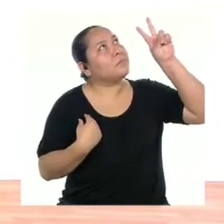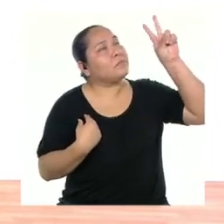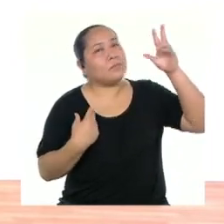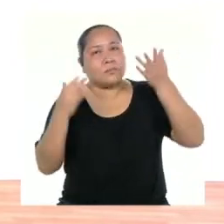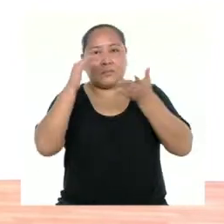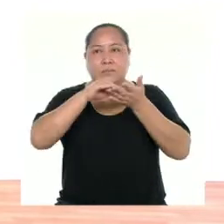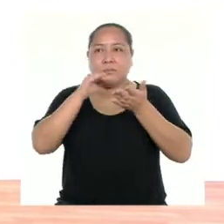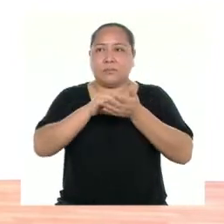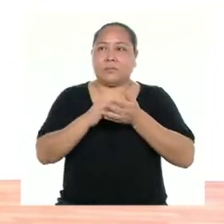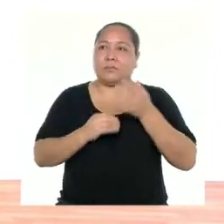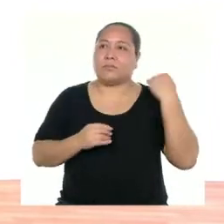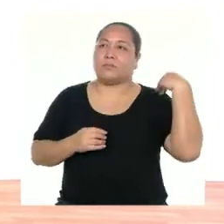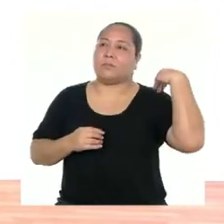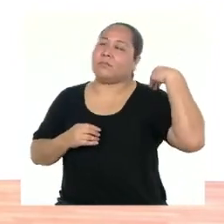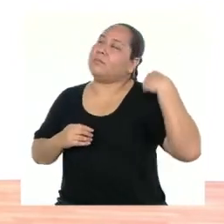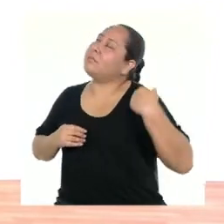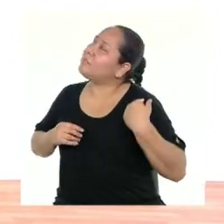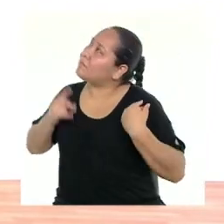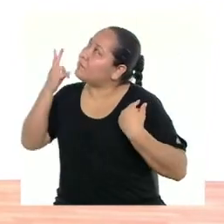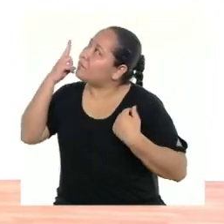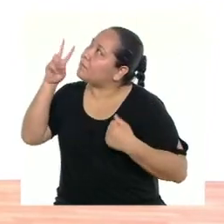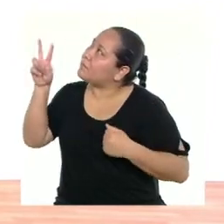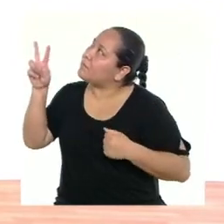Una vez más.